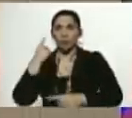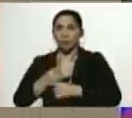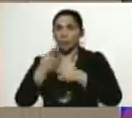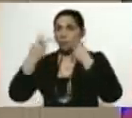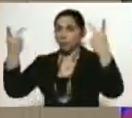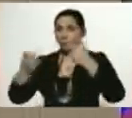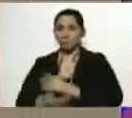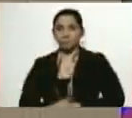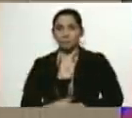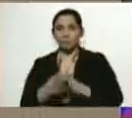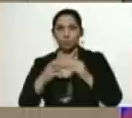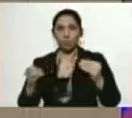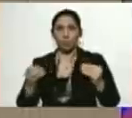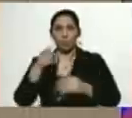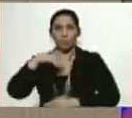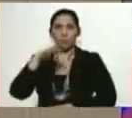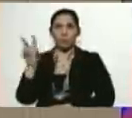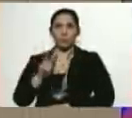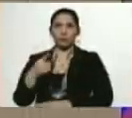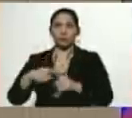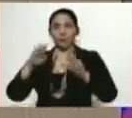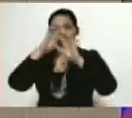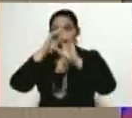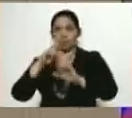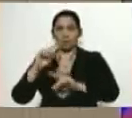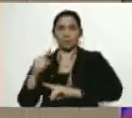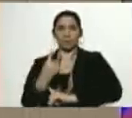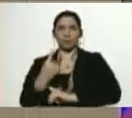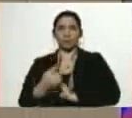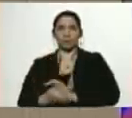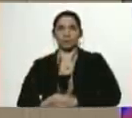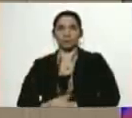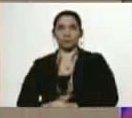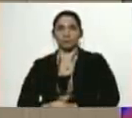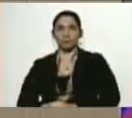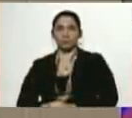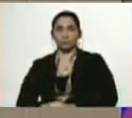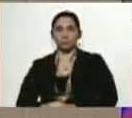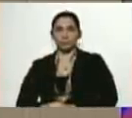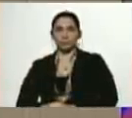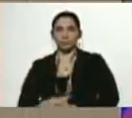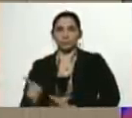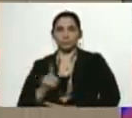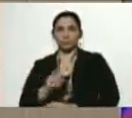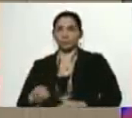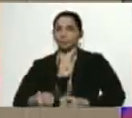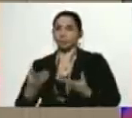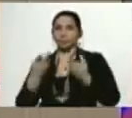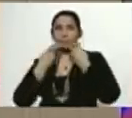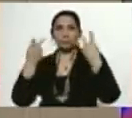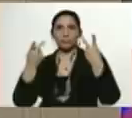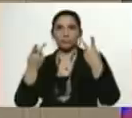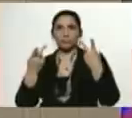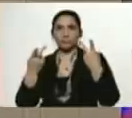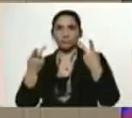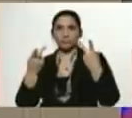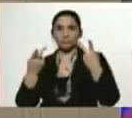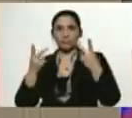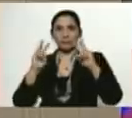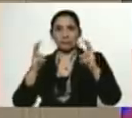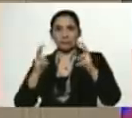compartirse con toda la población venezolana, pero respetamos en principio que no se le diera publicidad al